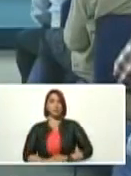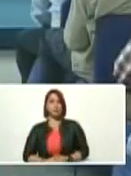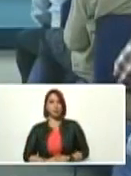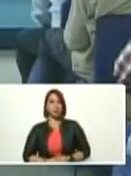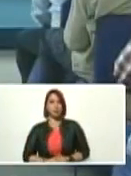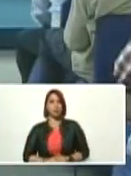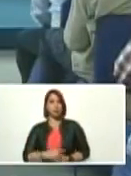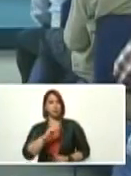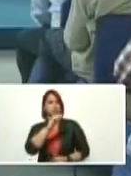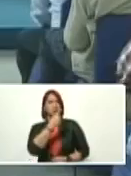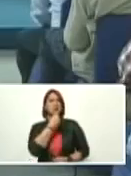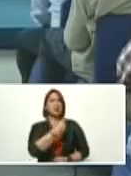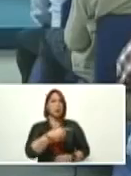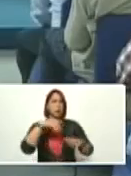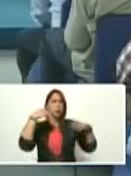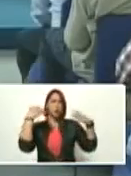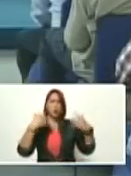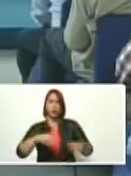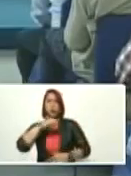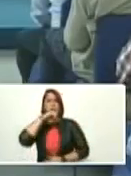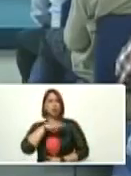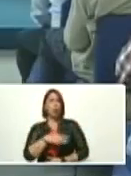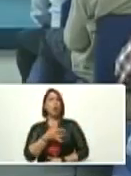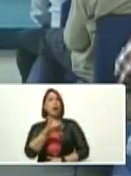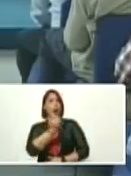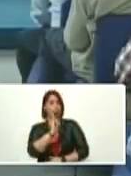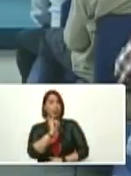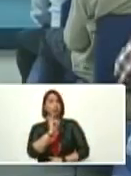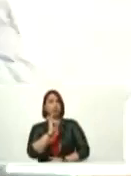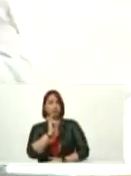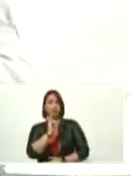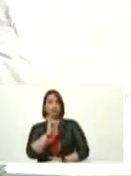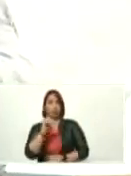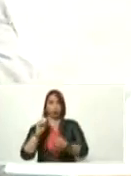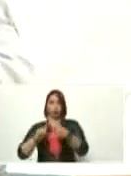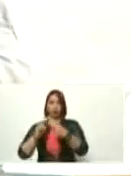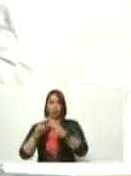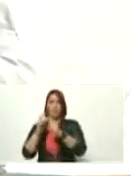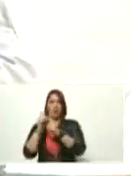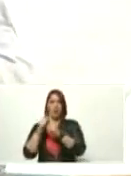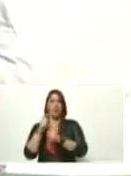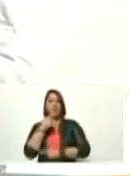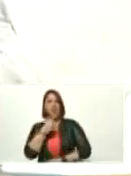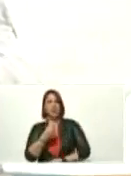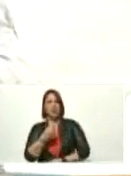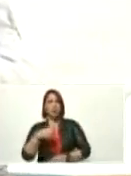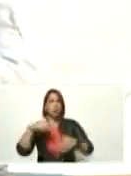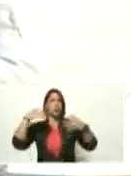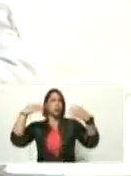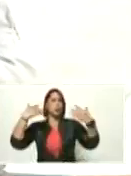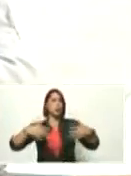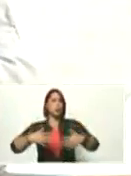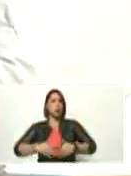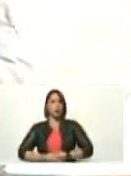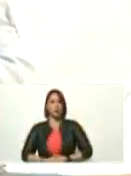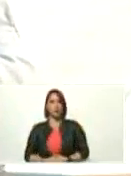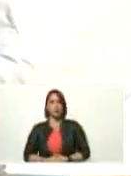La primera dice bastante historia de aquí. Y la segunda dice bastante